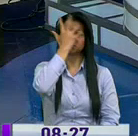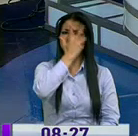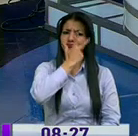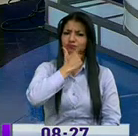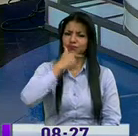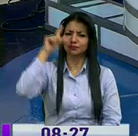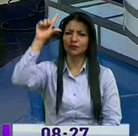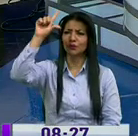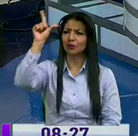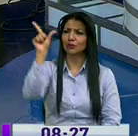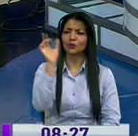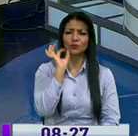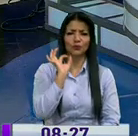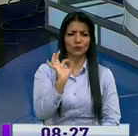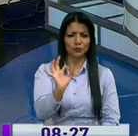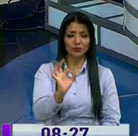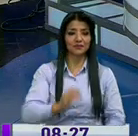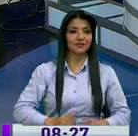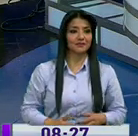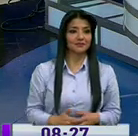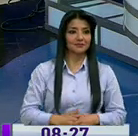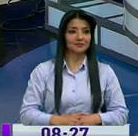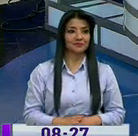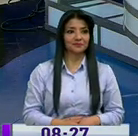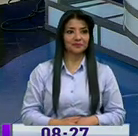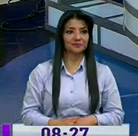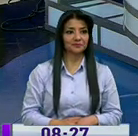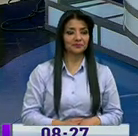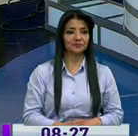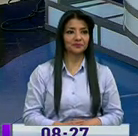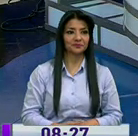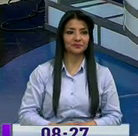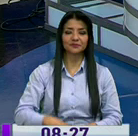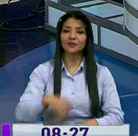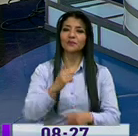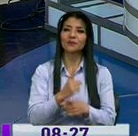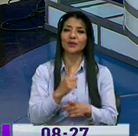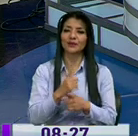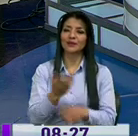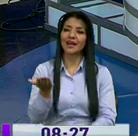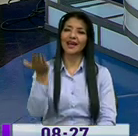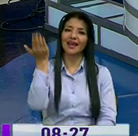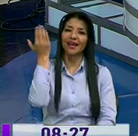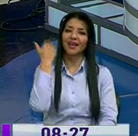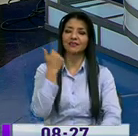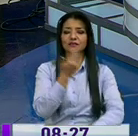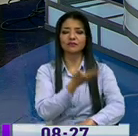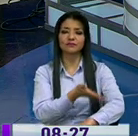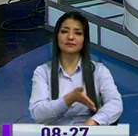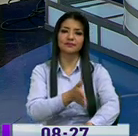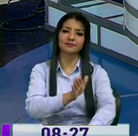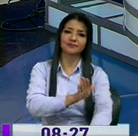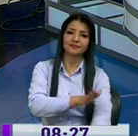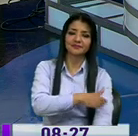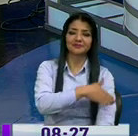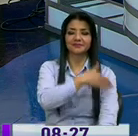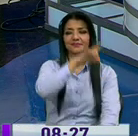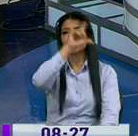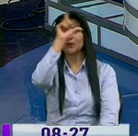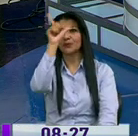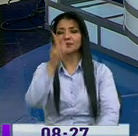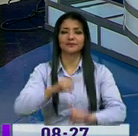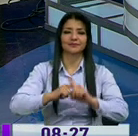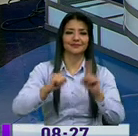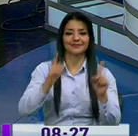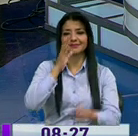estado. Brillante la luna. Eso es, por eso hacía esos boleritos de antes, ¿no? Luna lunera. En fin, y hay una